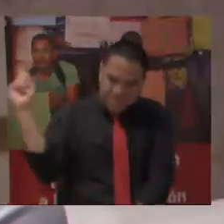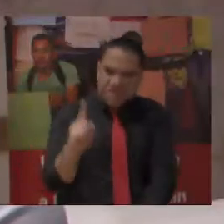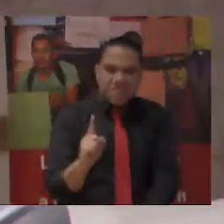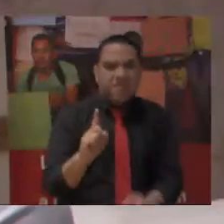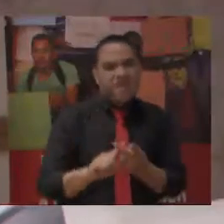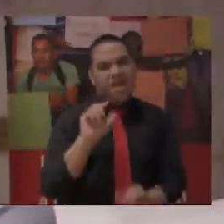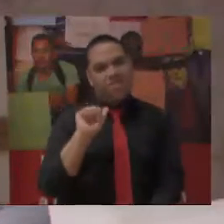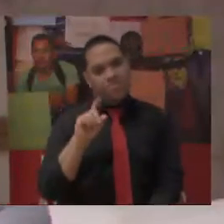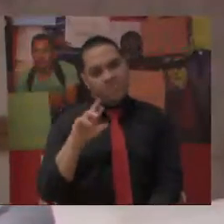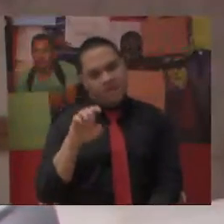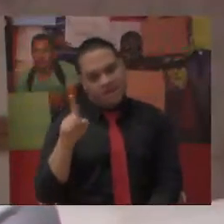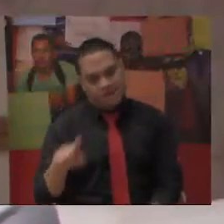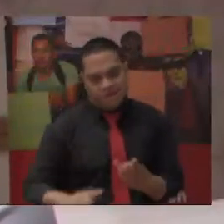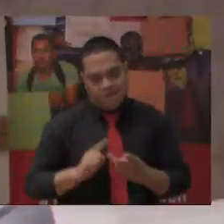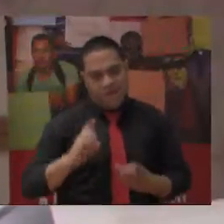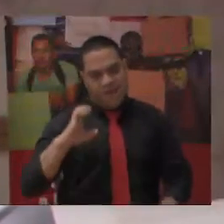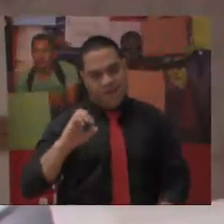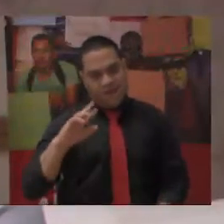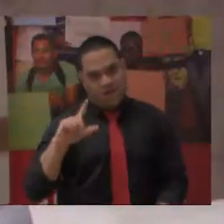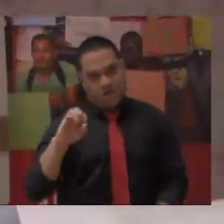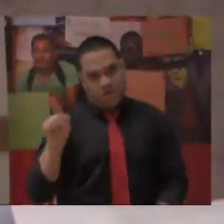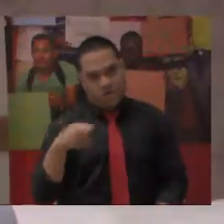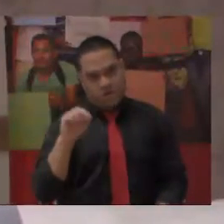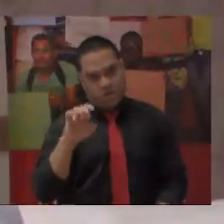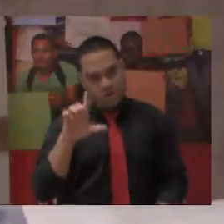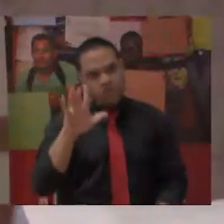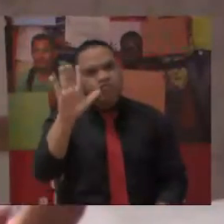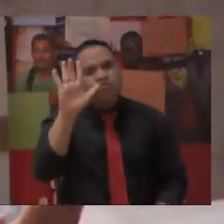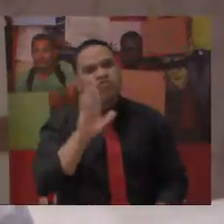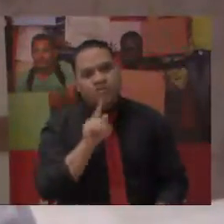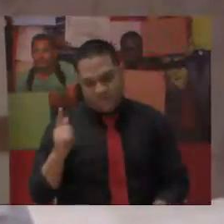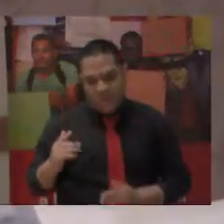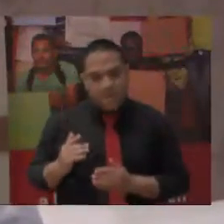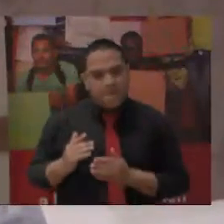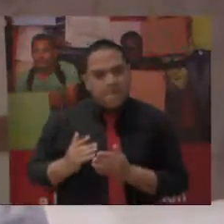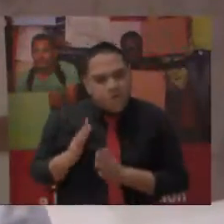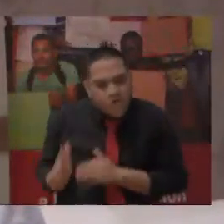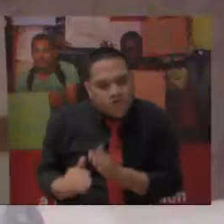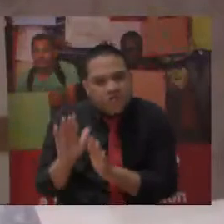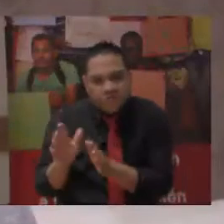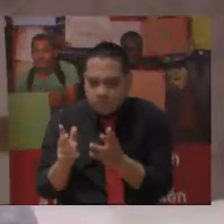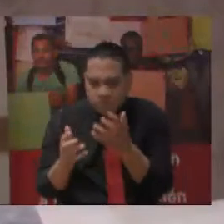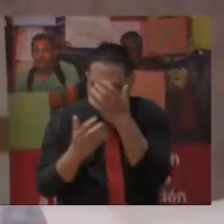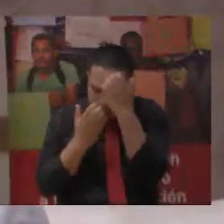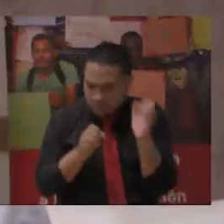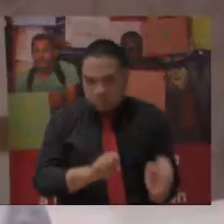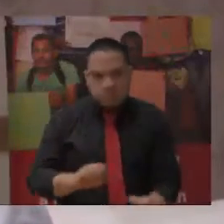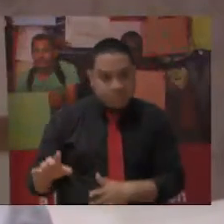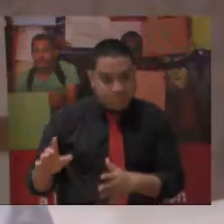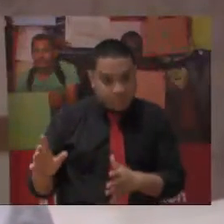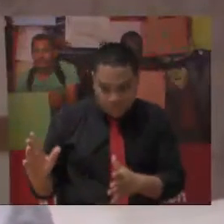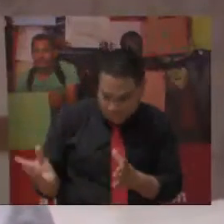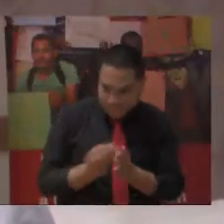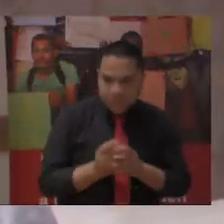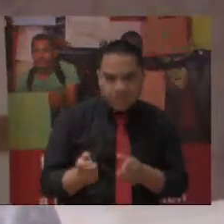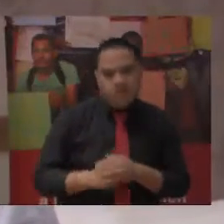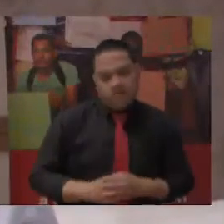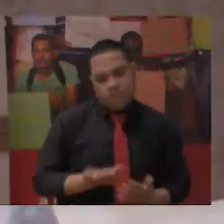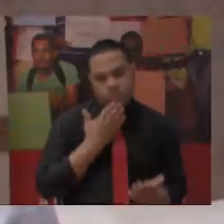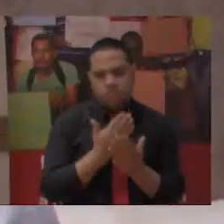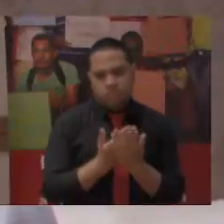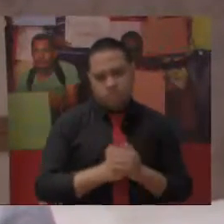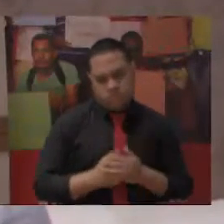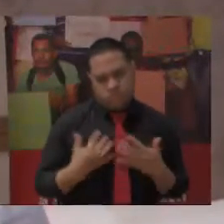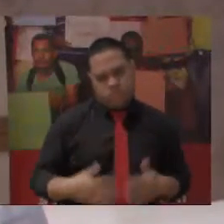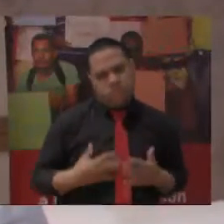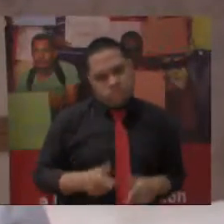Carlos Raúl, gran aliado del proceso de reintegración. Y quiero terminar agradeciéndole a Alejandro. Yo valoro